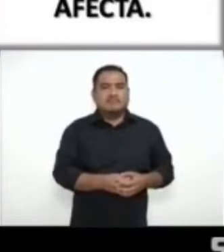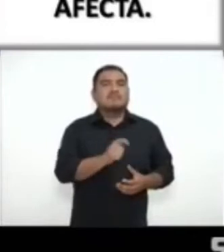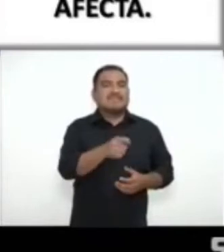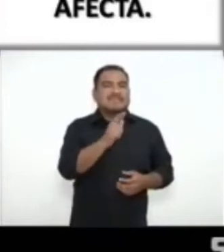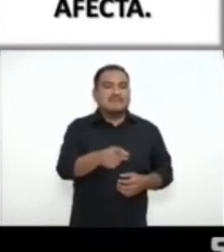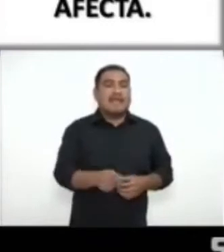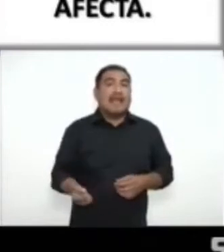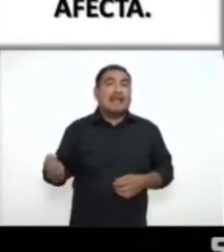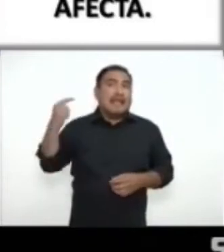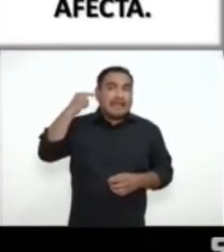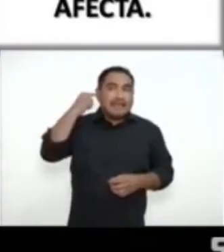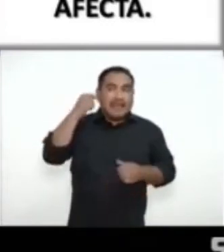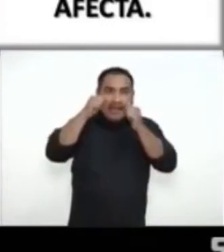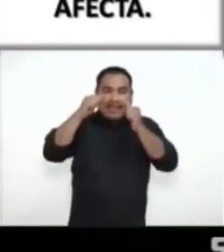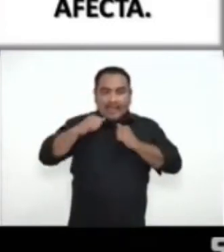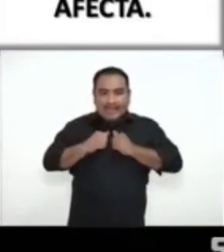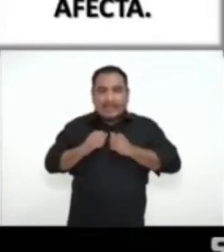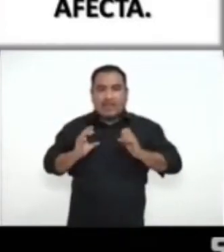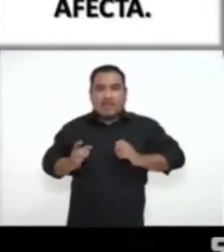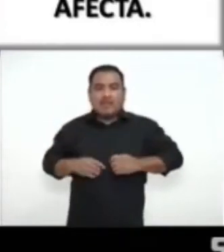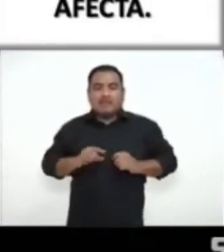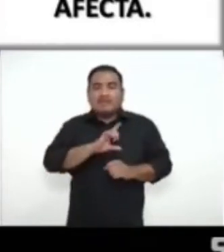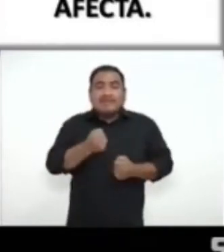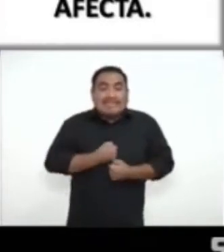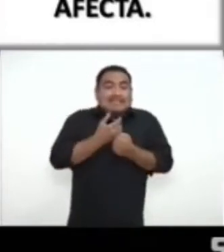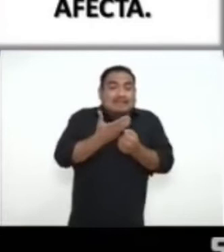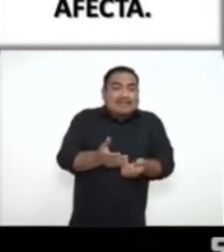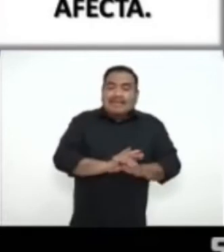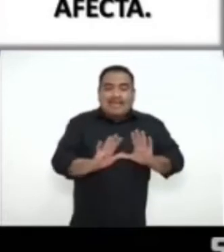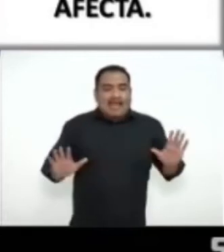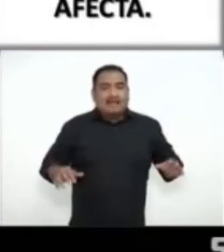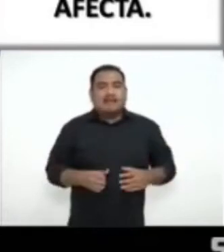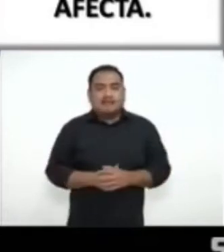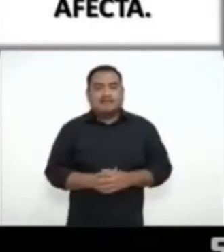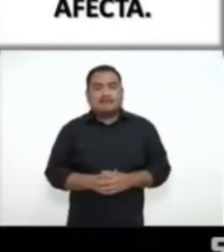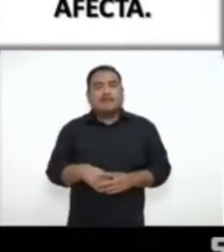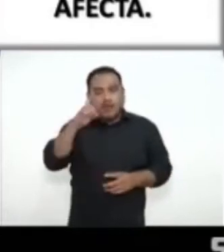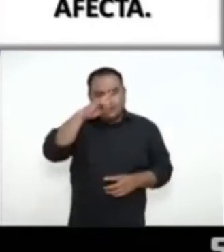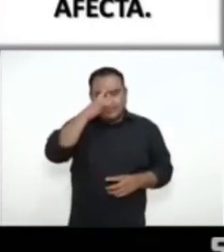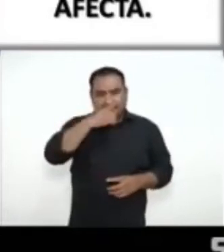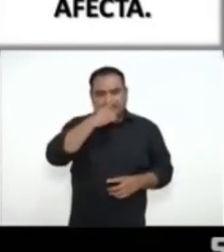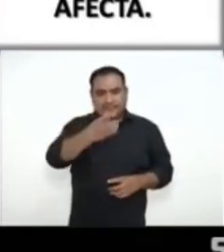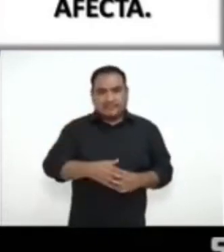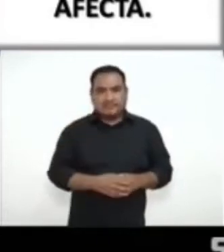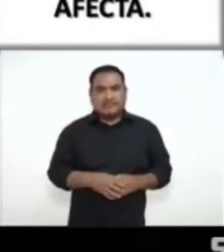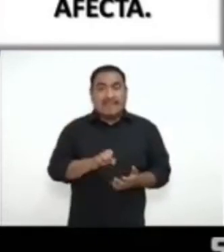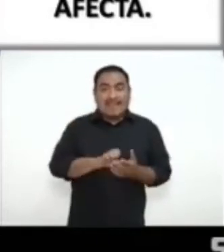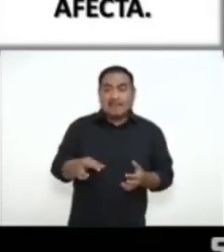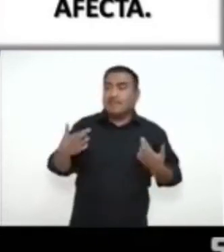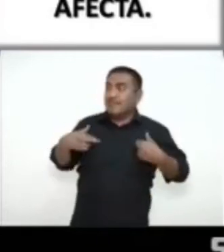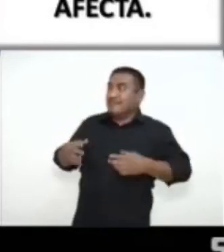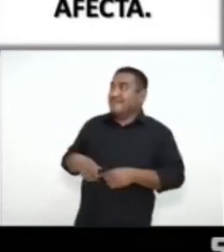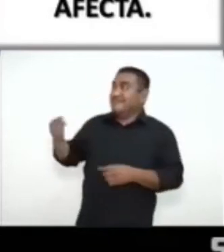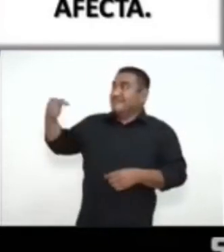quede aquí. Y esta es una buena técnica para los pequeños cuando ustedes estén en su trabajo. Es que maestra me dijo que